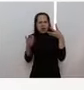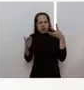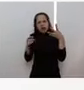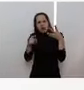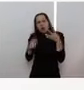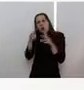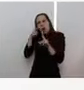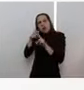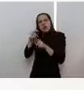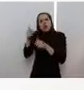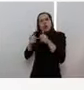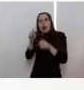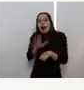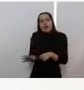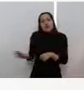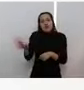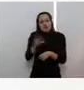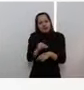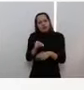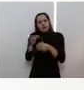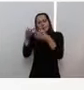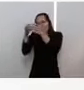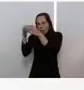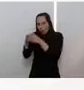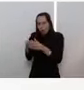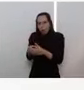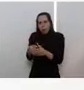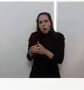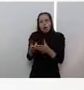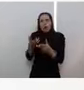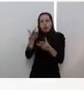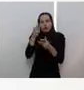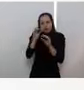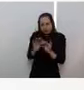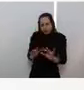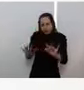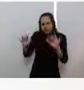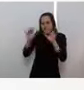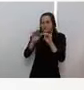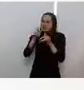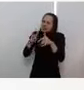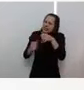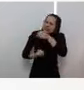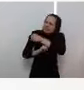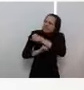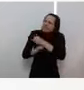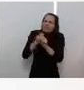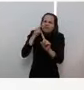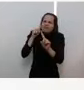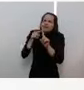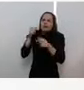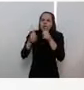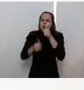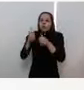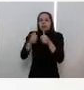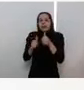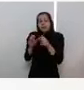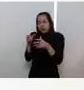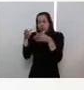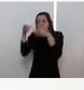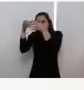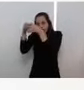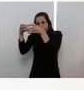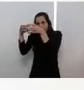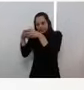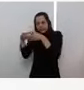oportunidad con todo el grupo de epidemiología que se ha fortalecido también la subdirección tratar de que éstas grupos puedan